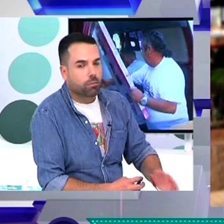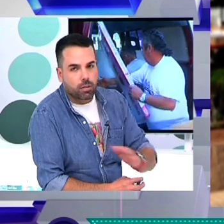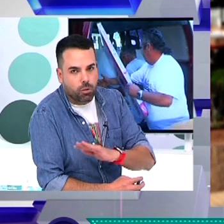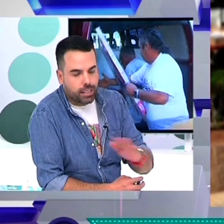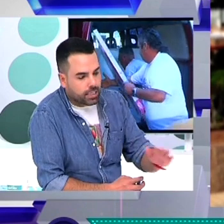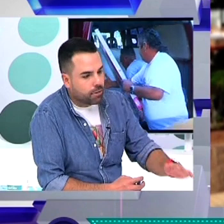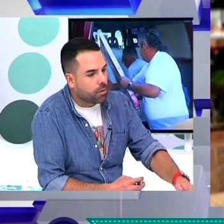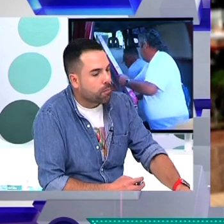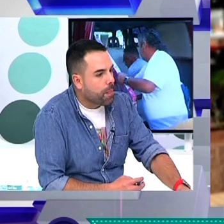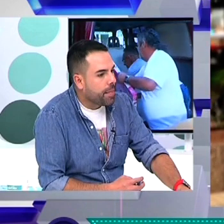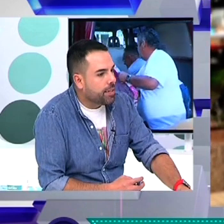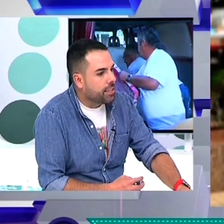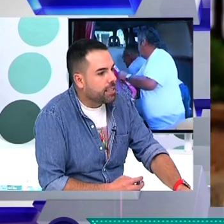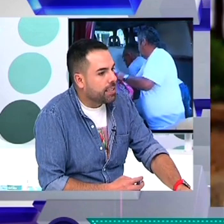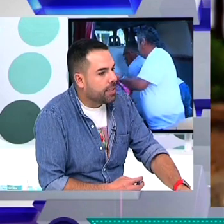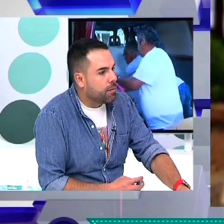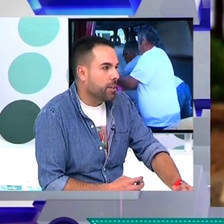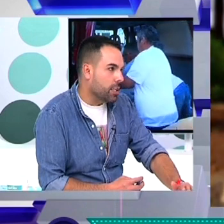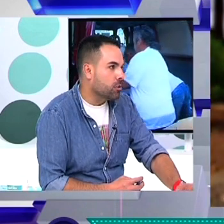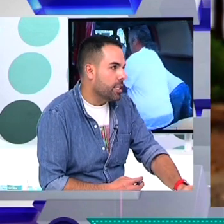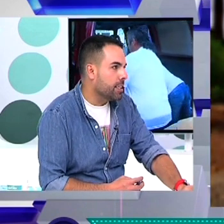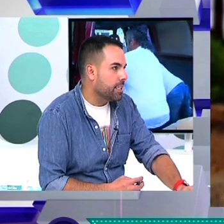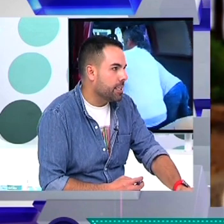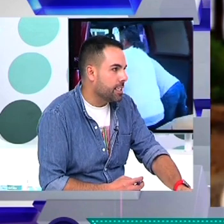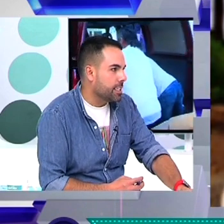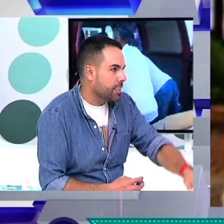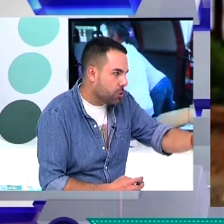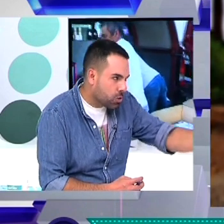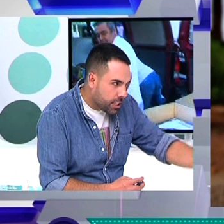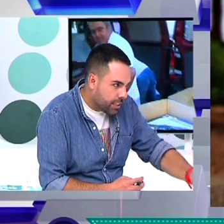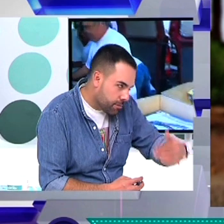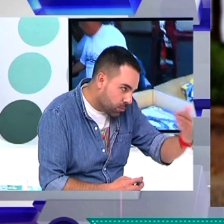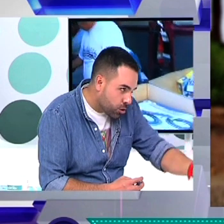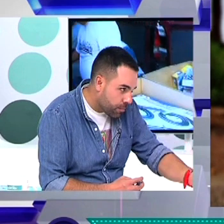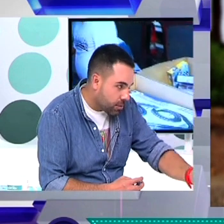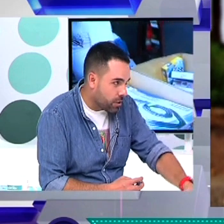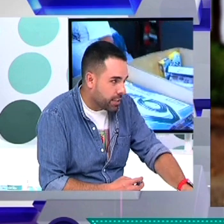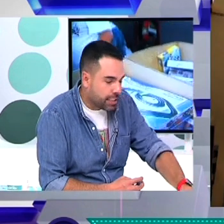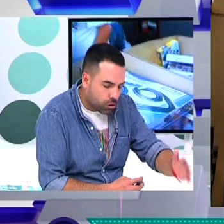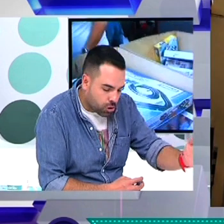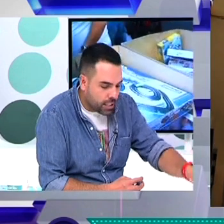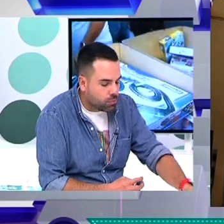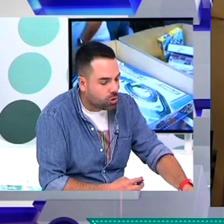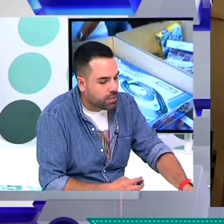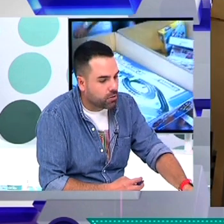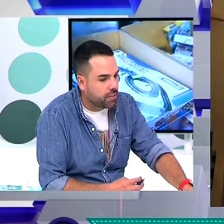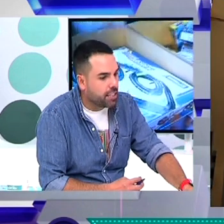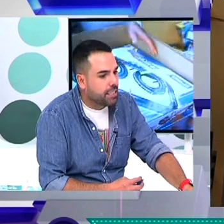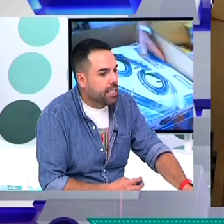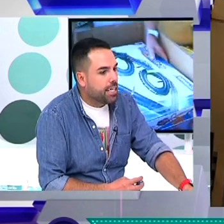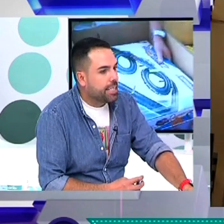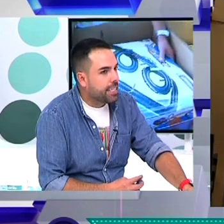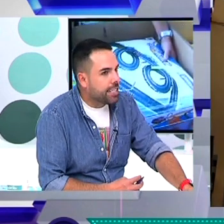puerta, un problema de cualquier tipo, me imagino que la concejala de Servicios Sociales mucho más todavía, de Acción Social mucho más